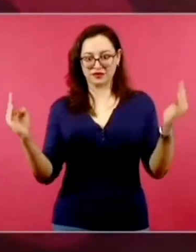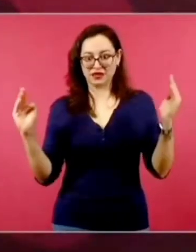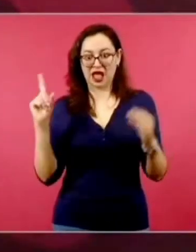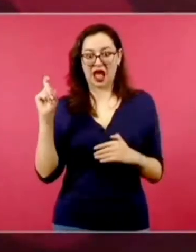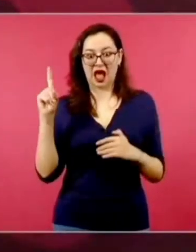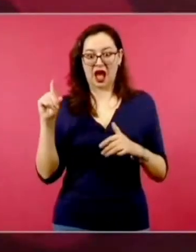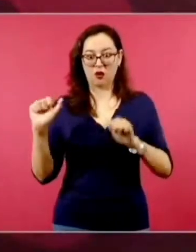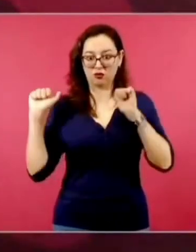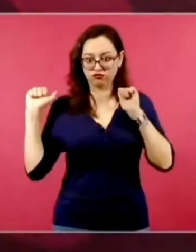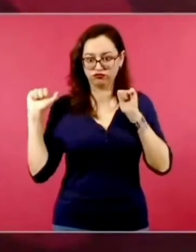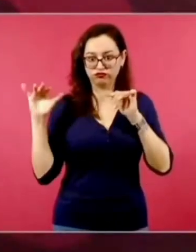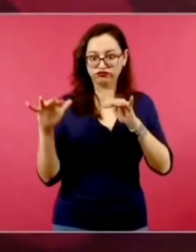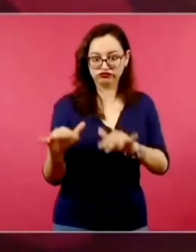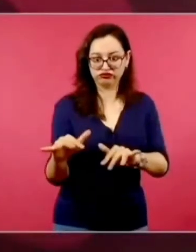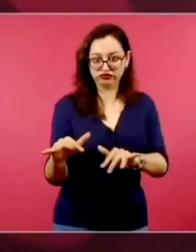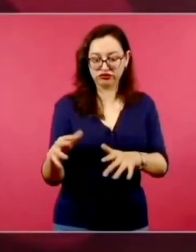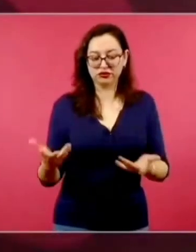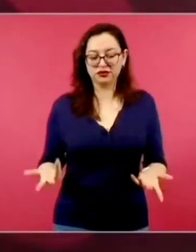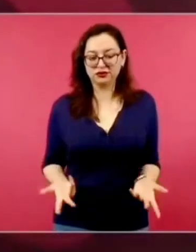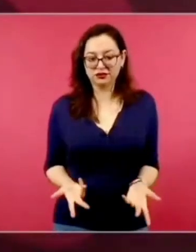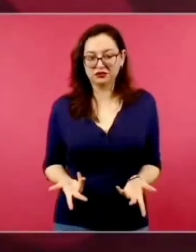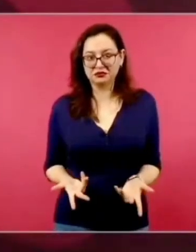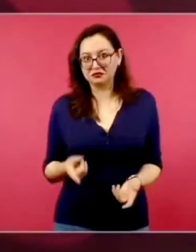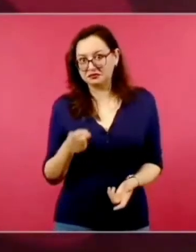como las del Grijalva,